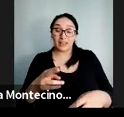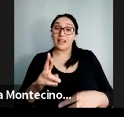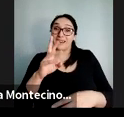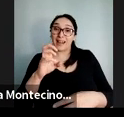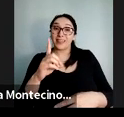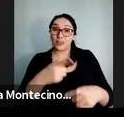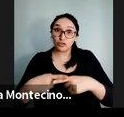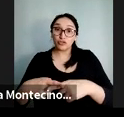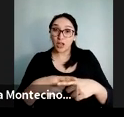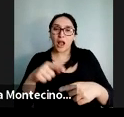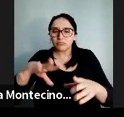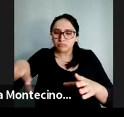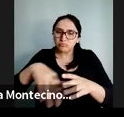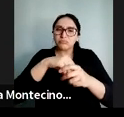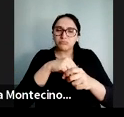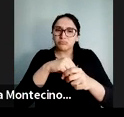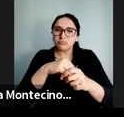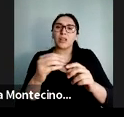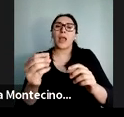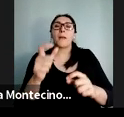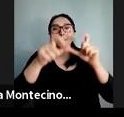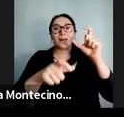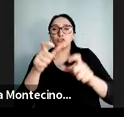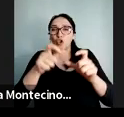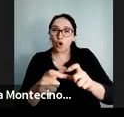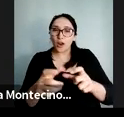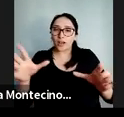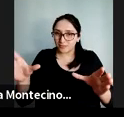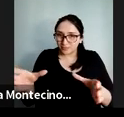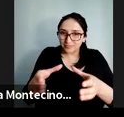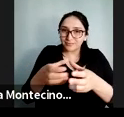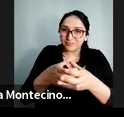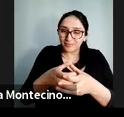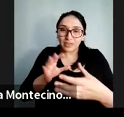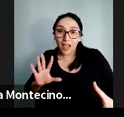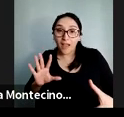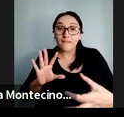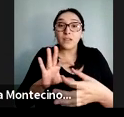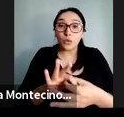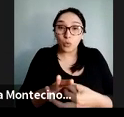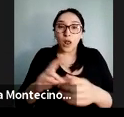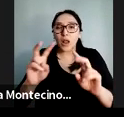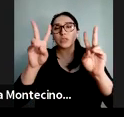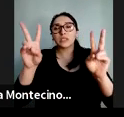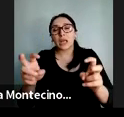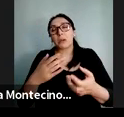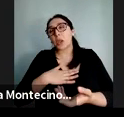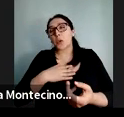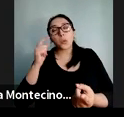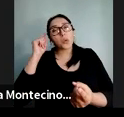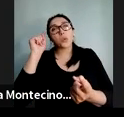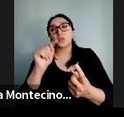están compuestas por un conjunto de actores, individuos u organizaciones que están vinculados respecto a aficiones,